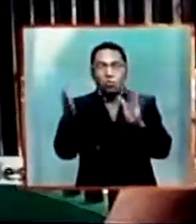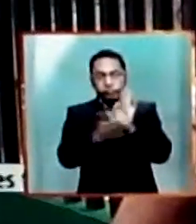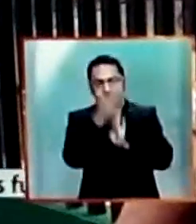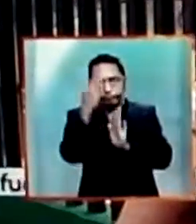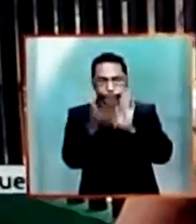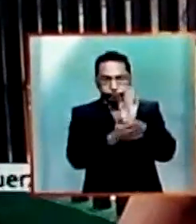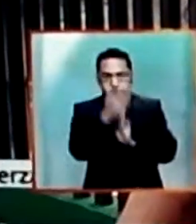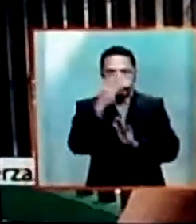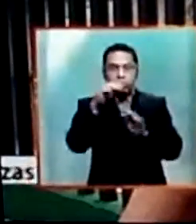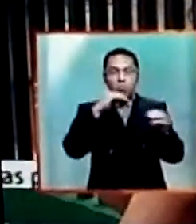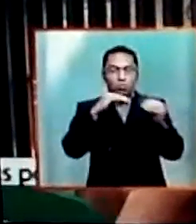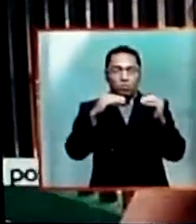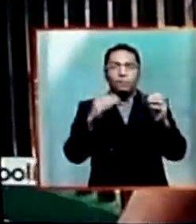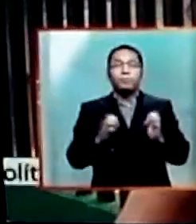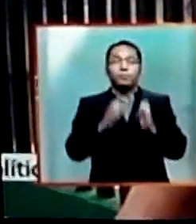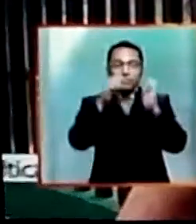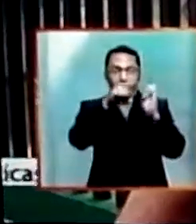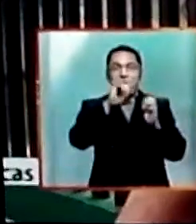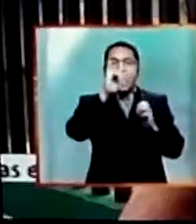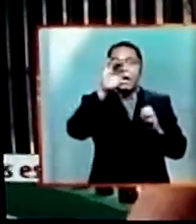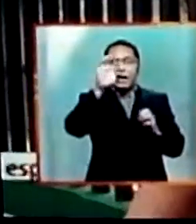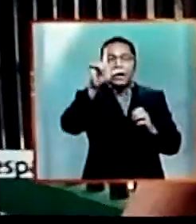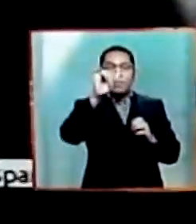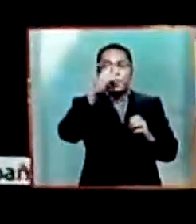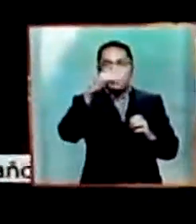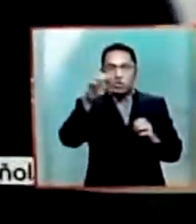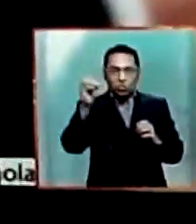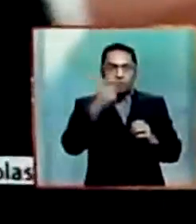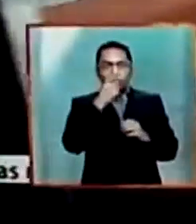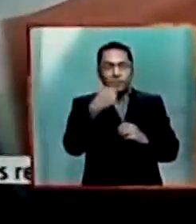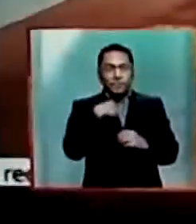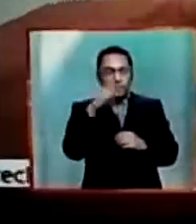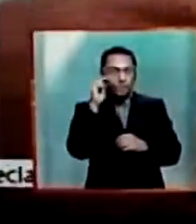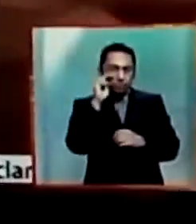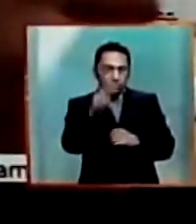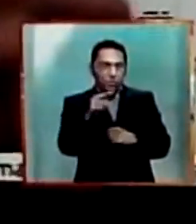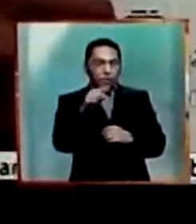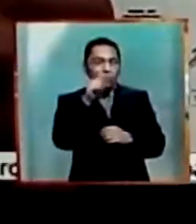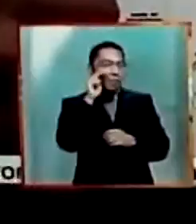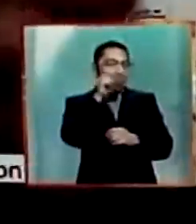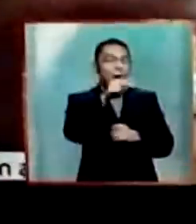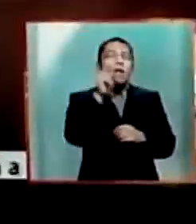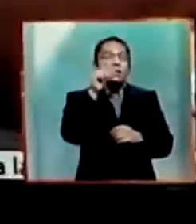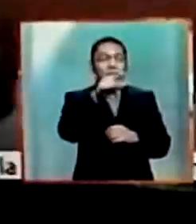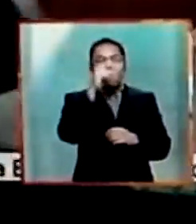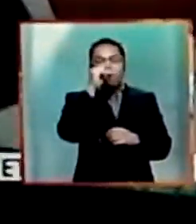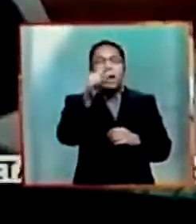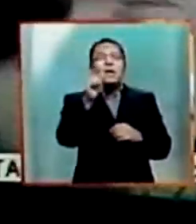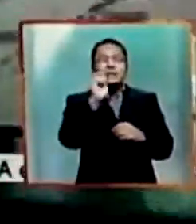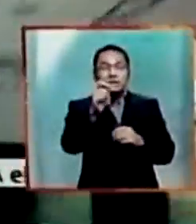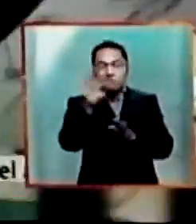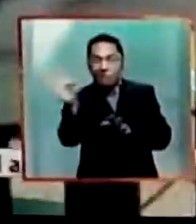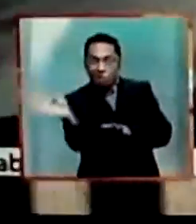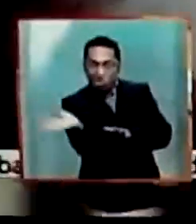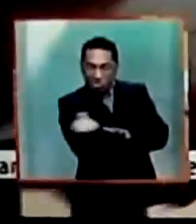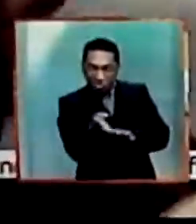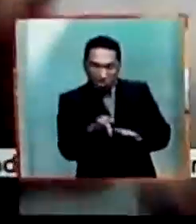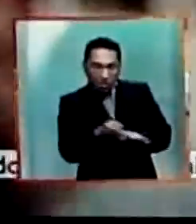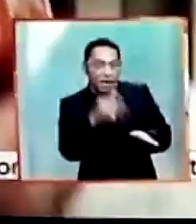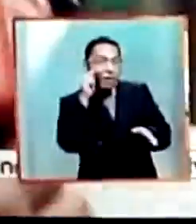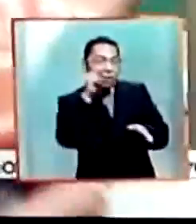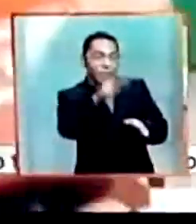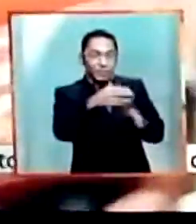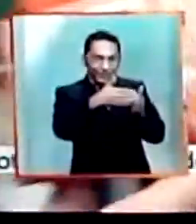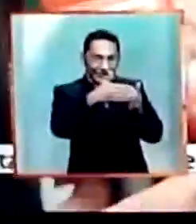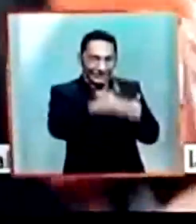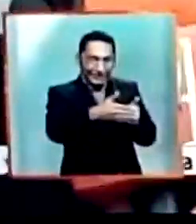e Infraestructura Inmobiliaria, Ángel Patiño Navarro. Vemos cómo pasa la falla. Vemos cómo cruza por una esquina de lo